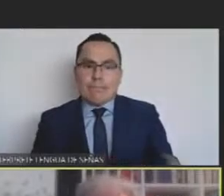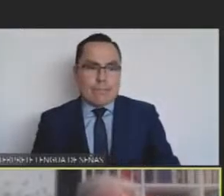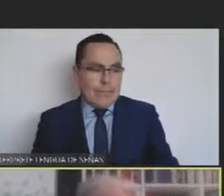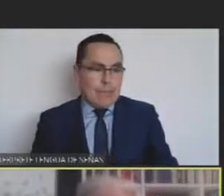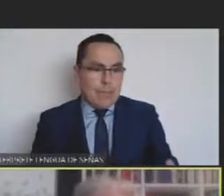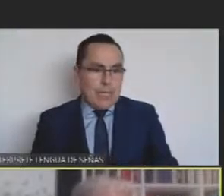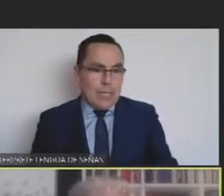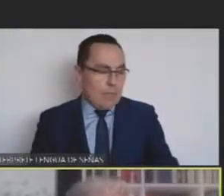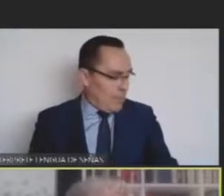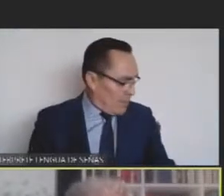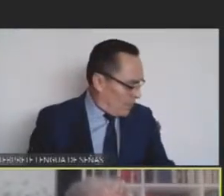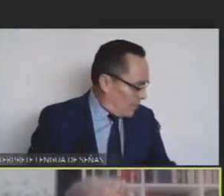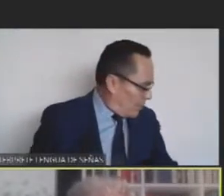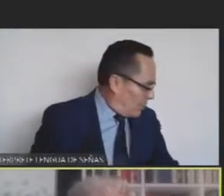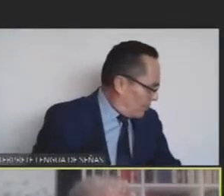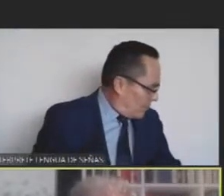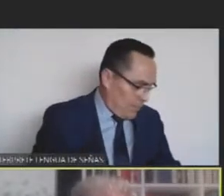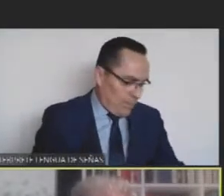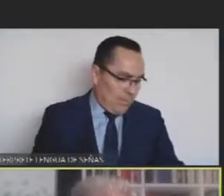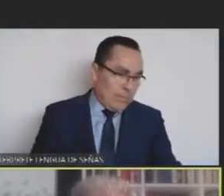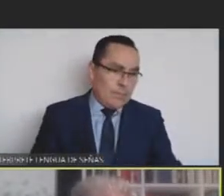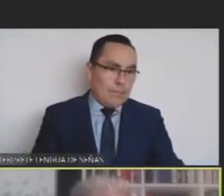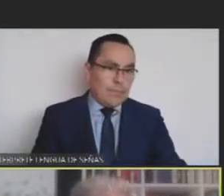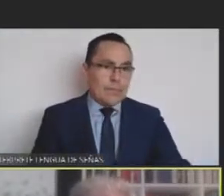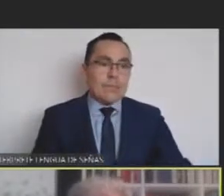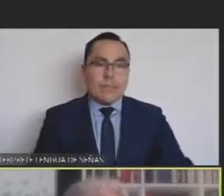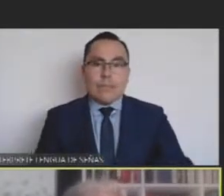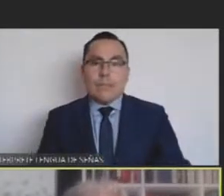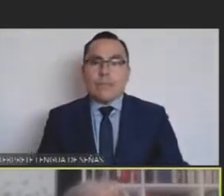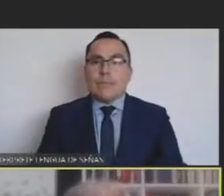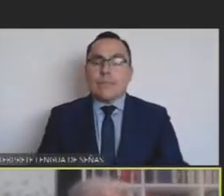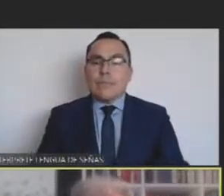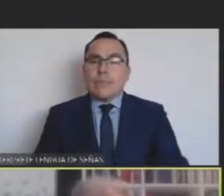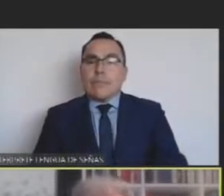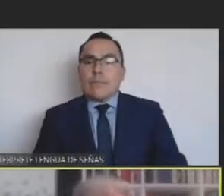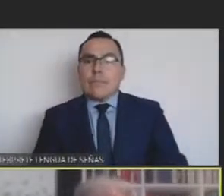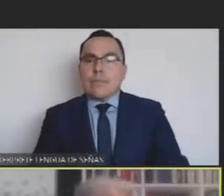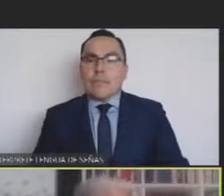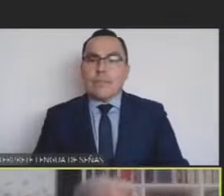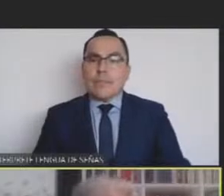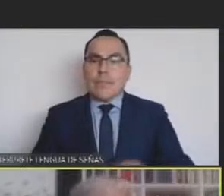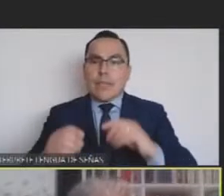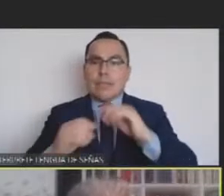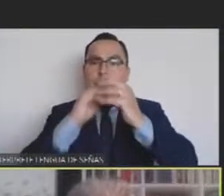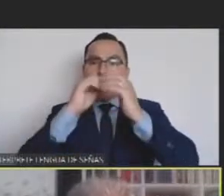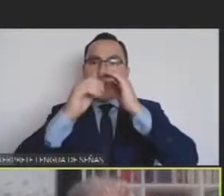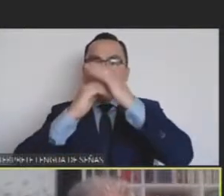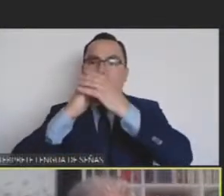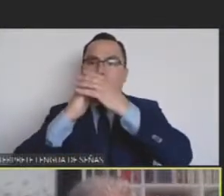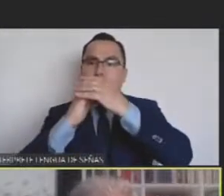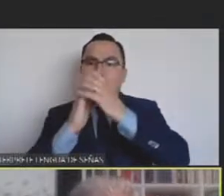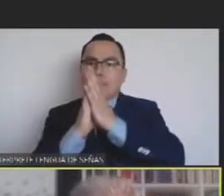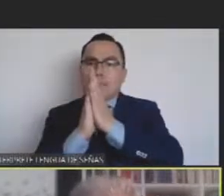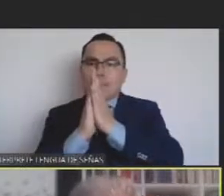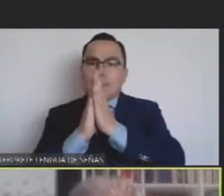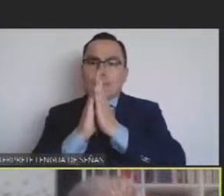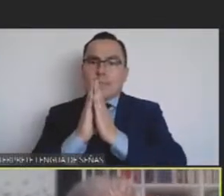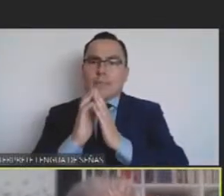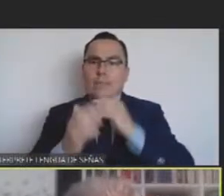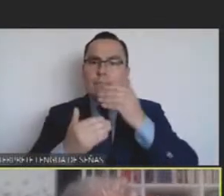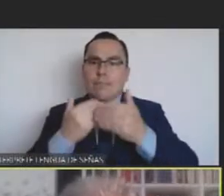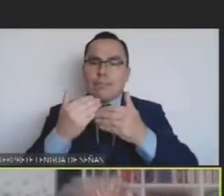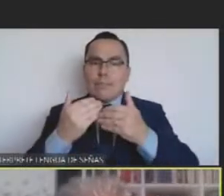la tradición ha sido que entre pares se juzgan de una manera posiblemente mucho más benevolente que si fuera una entidad con mayor autonomía.